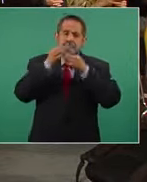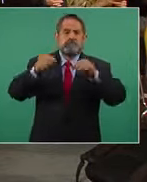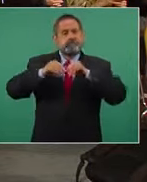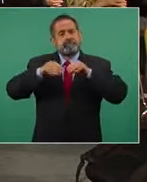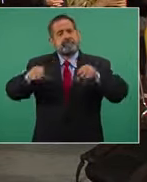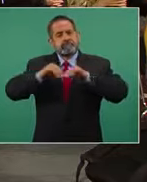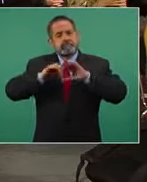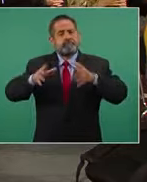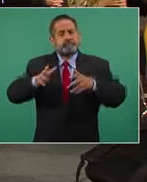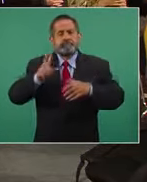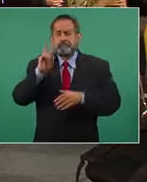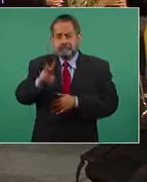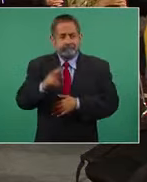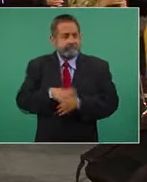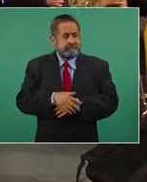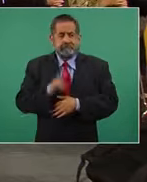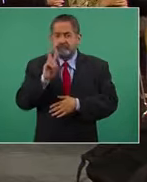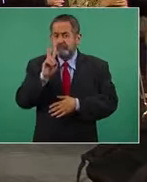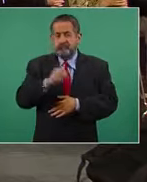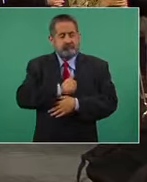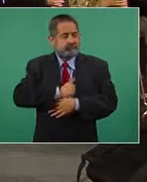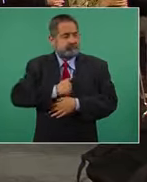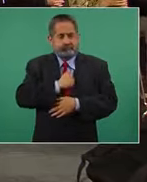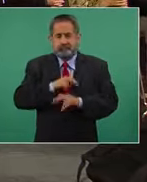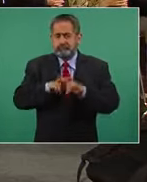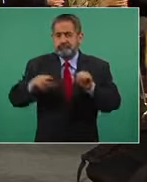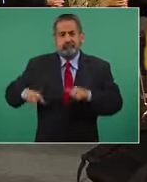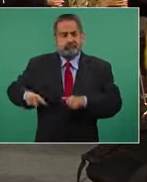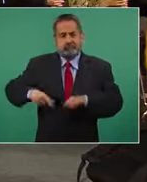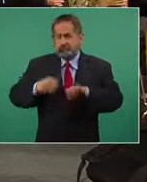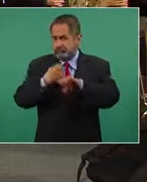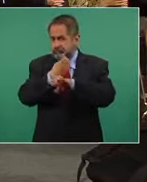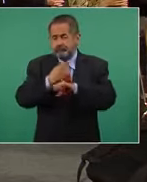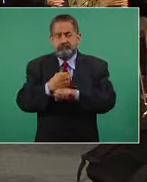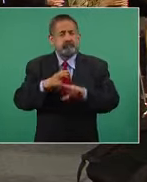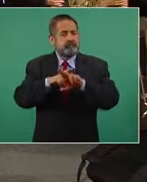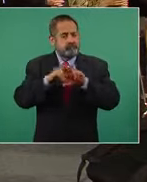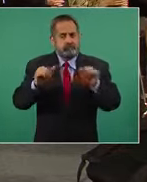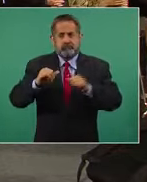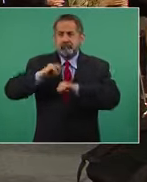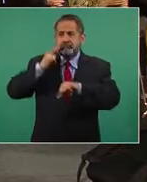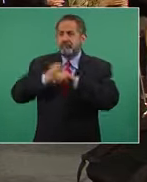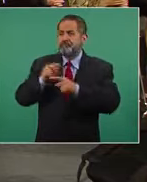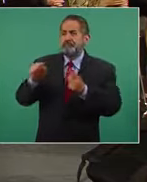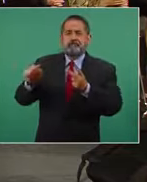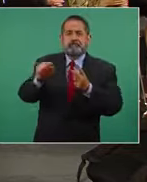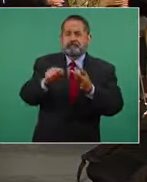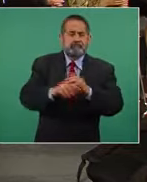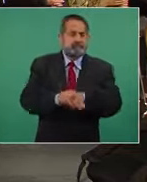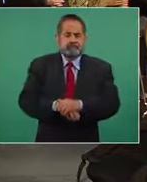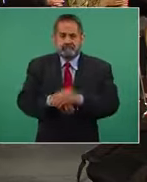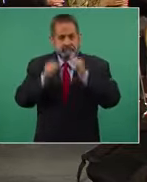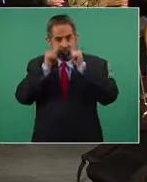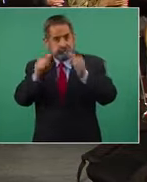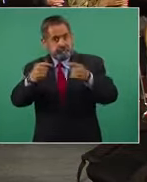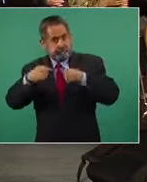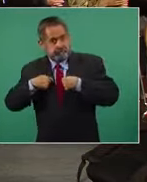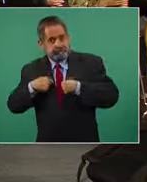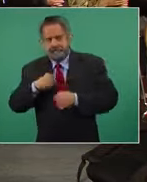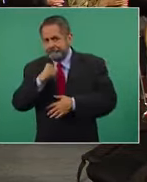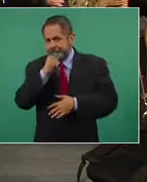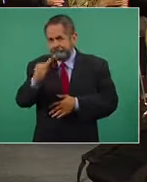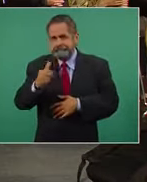situación, desafortunadamente ni el gobierno del estado ni las instancias competentes han atendido nuestro